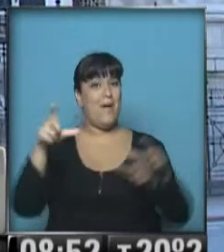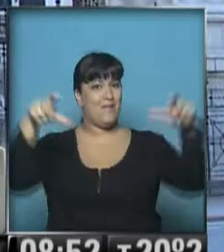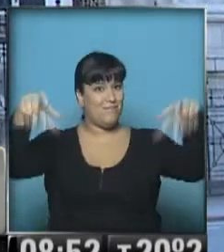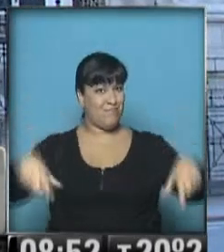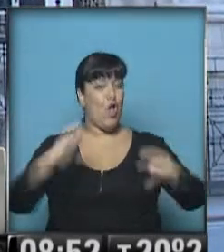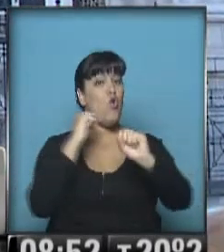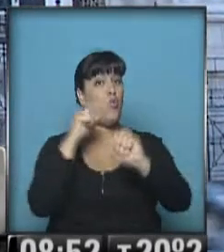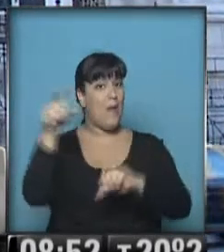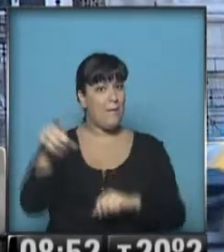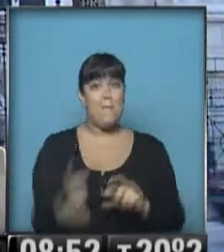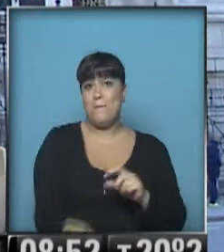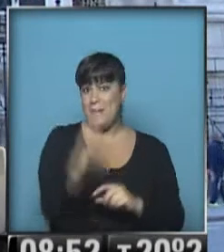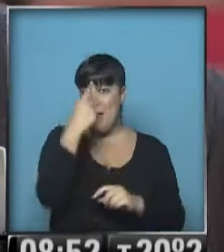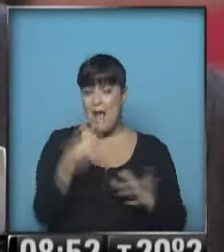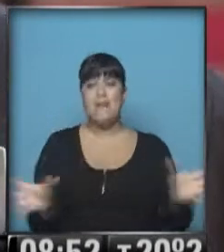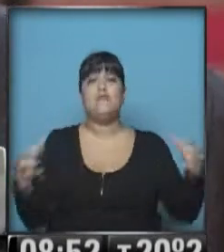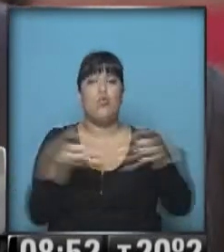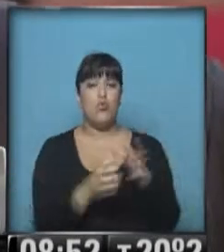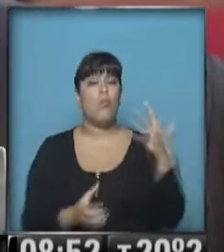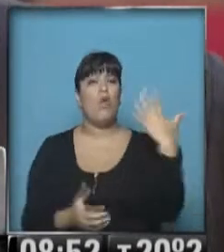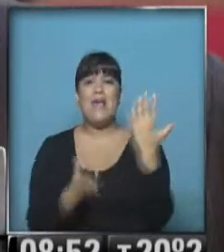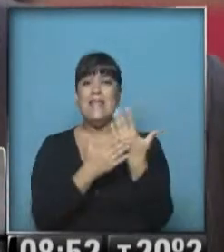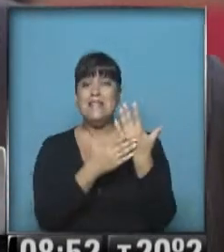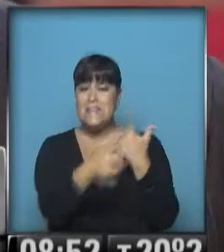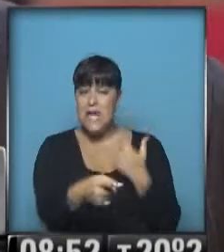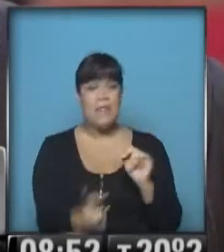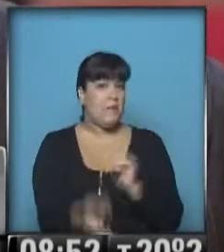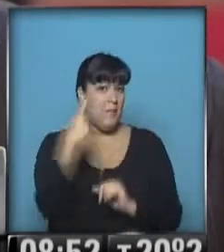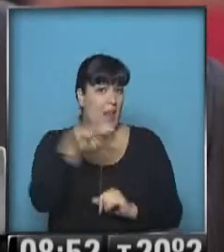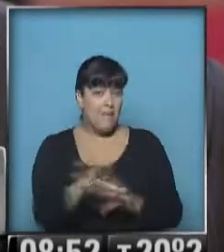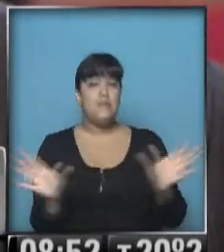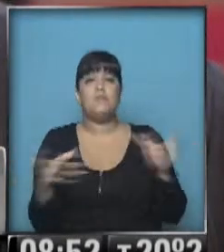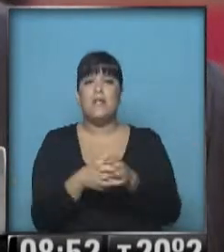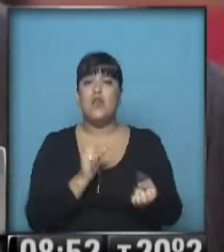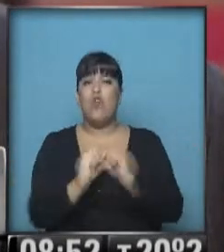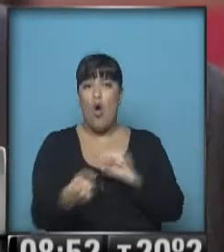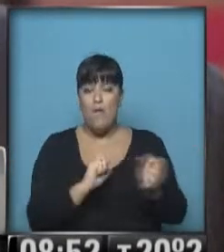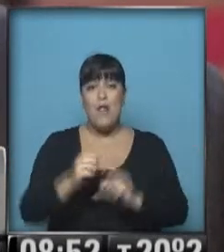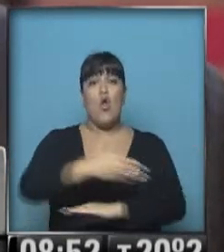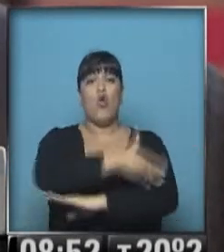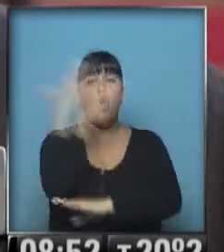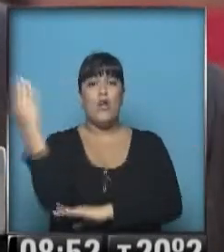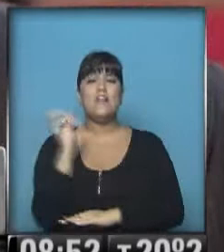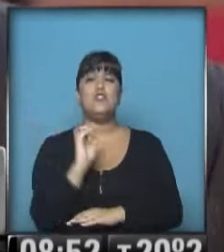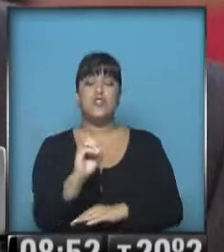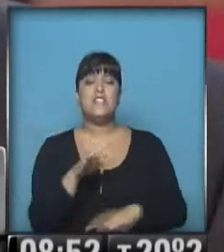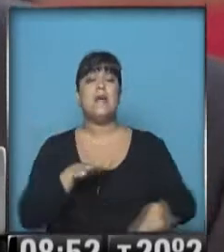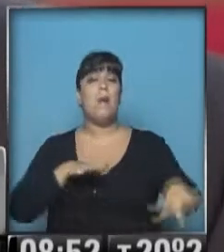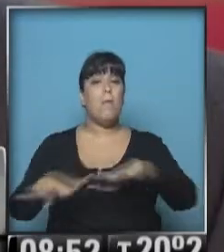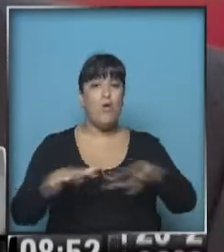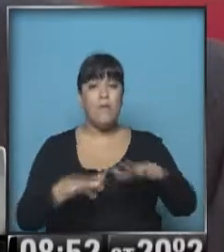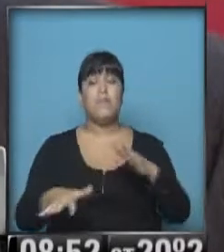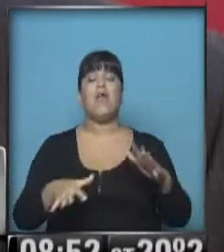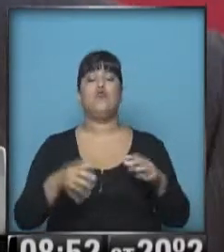por primera vez la izquierda en la argentina el partido obrero en un congreso que se llama del movimiento abre de la